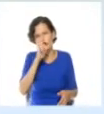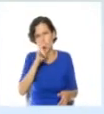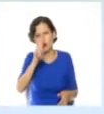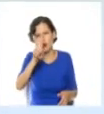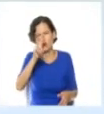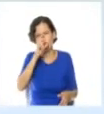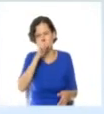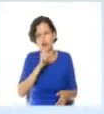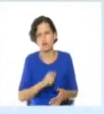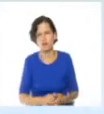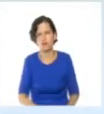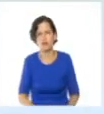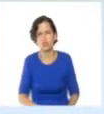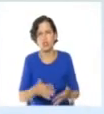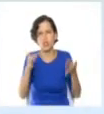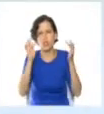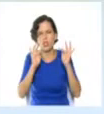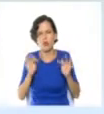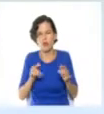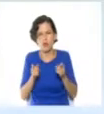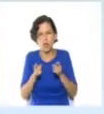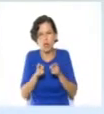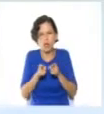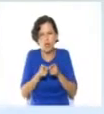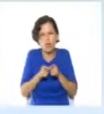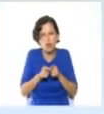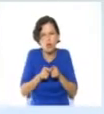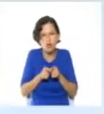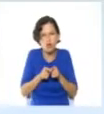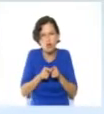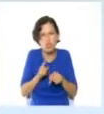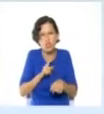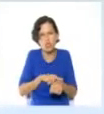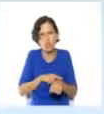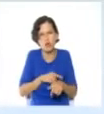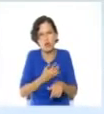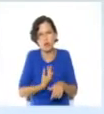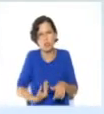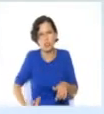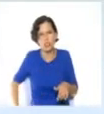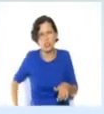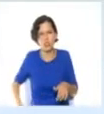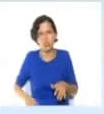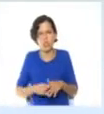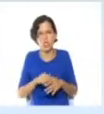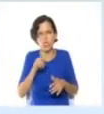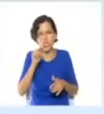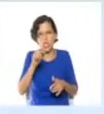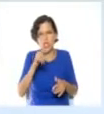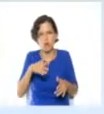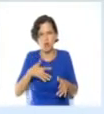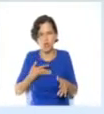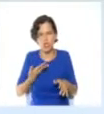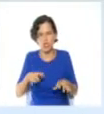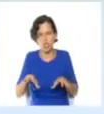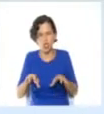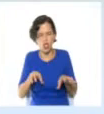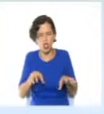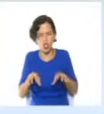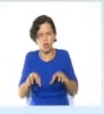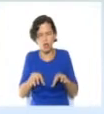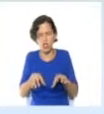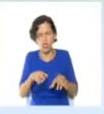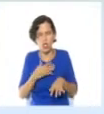años. De esta forma reduce el periodo presidencial y él, como el caudillo mayor, podía tener dominio de los